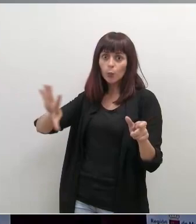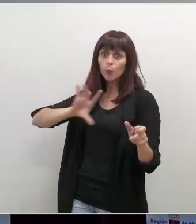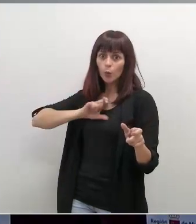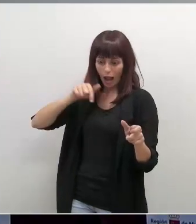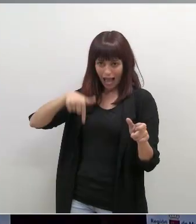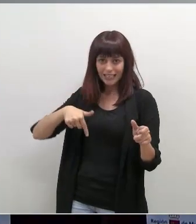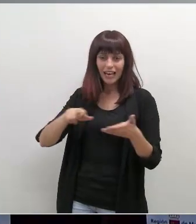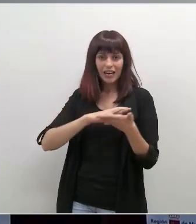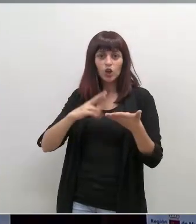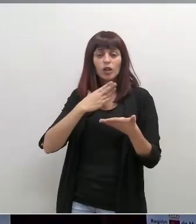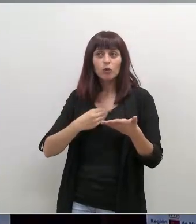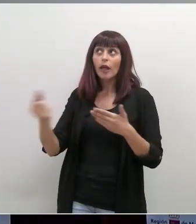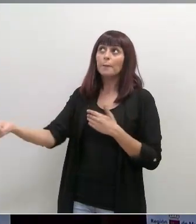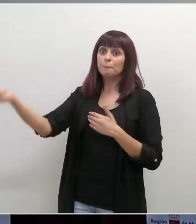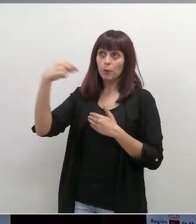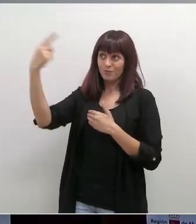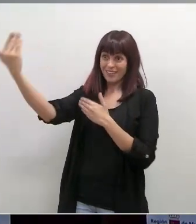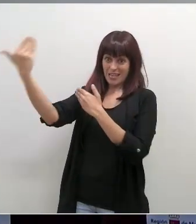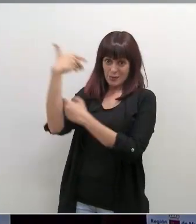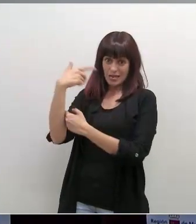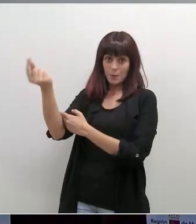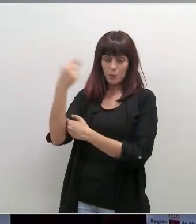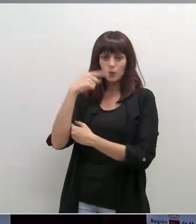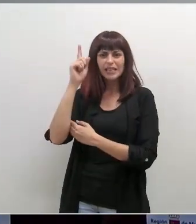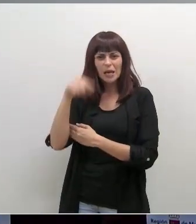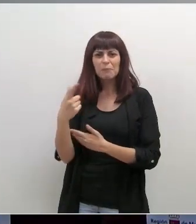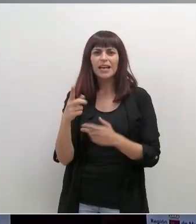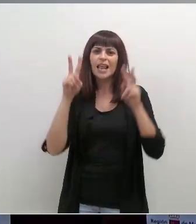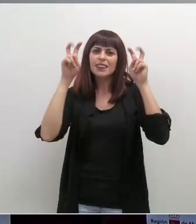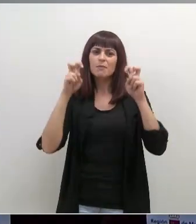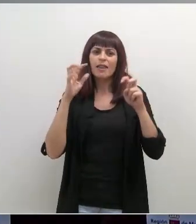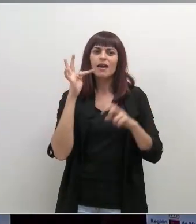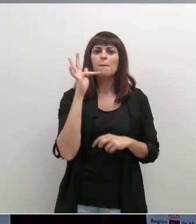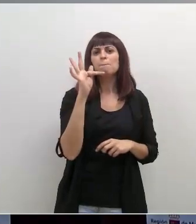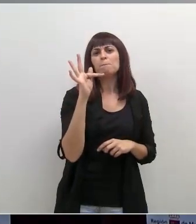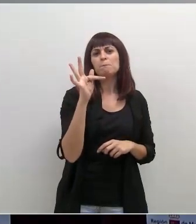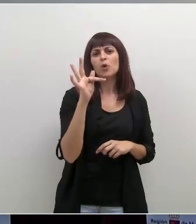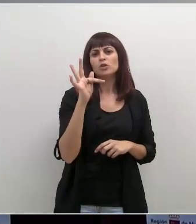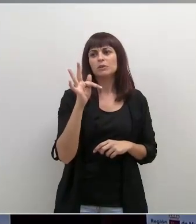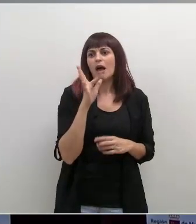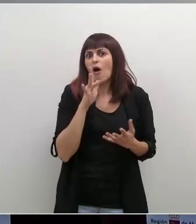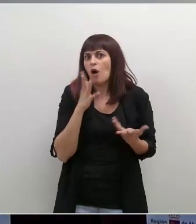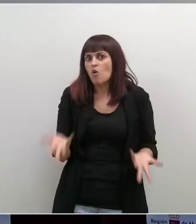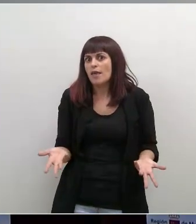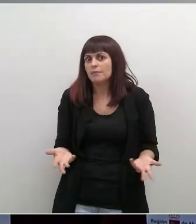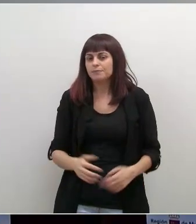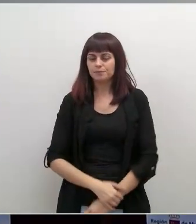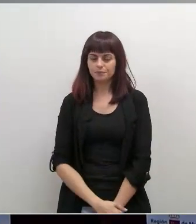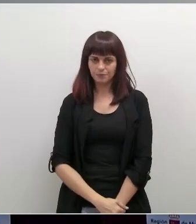región de Murcia, y también la tasa de positividad, que por el momento, ¿cuál es?